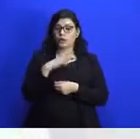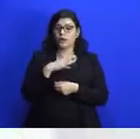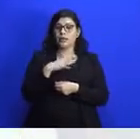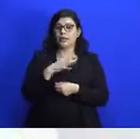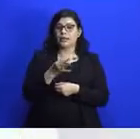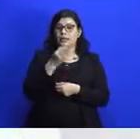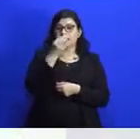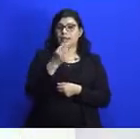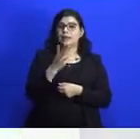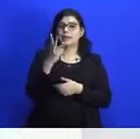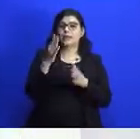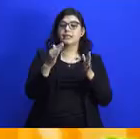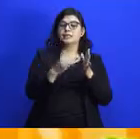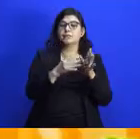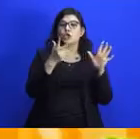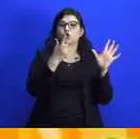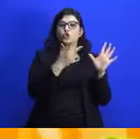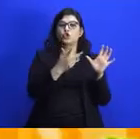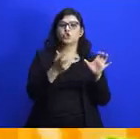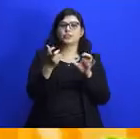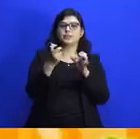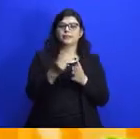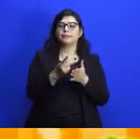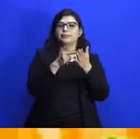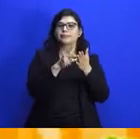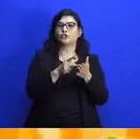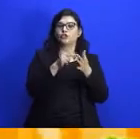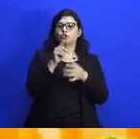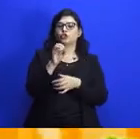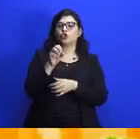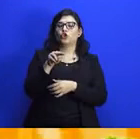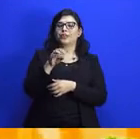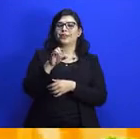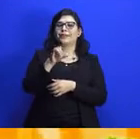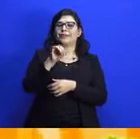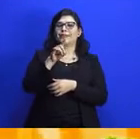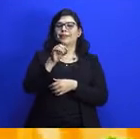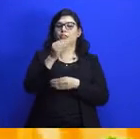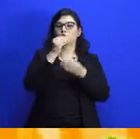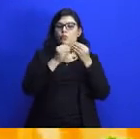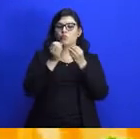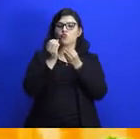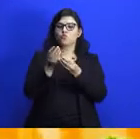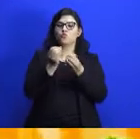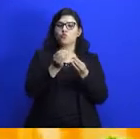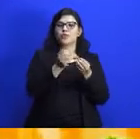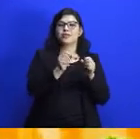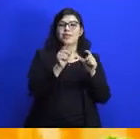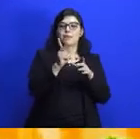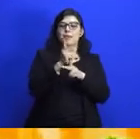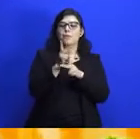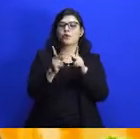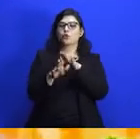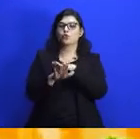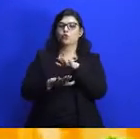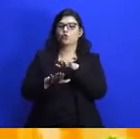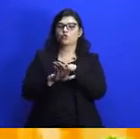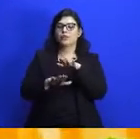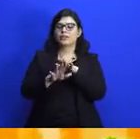3.800 toneladas de alimentos y también productos de primera necesidad, alcanzando alrededor